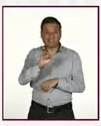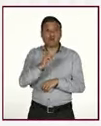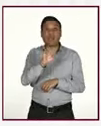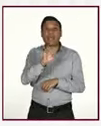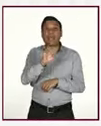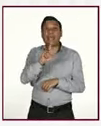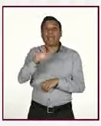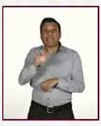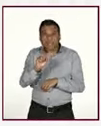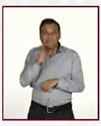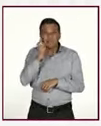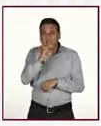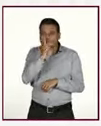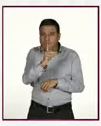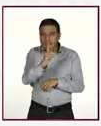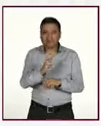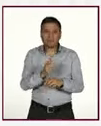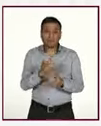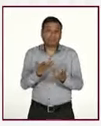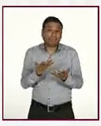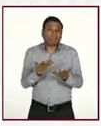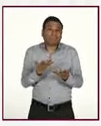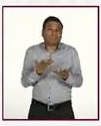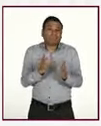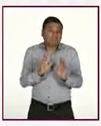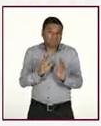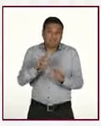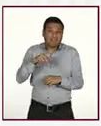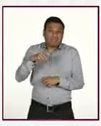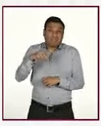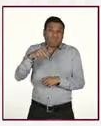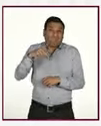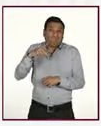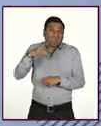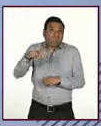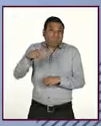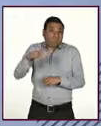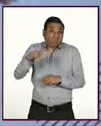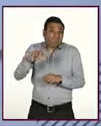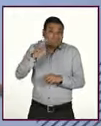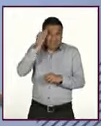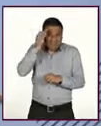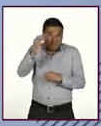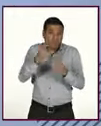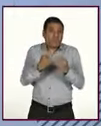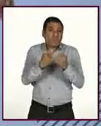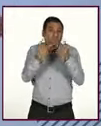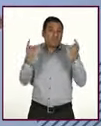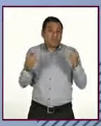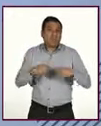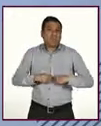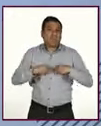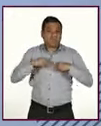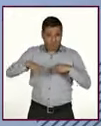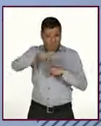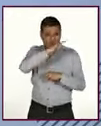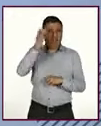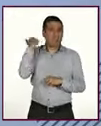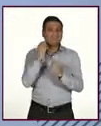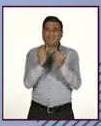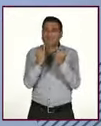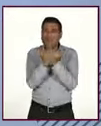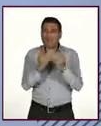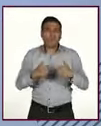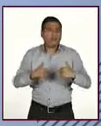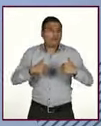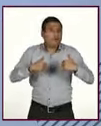del día, esos son el momento histórico que ellas y ellos están viviendo, así como nosotras y nosotros vivimos nuestra juventud, ellas